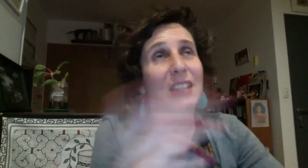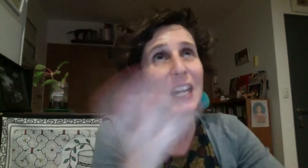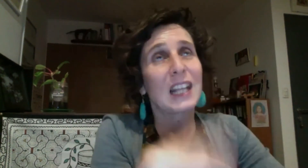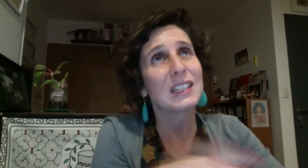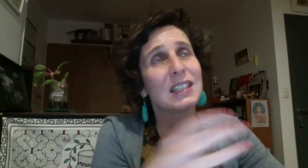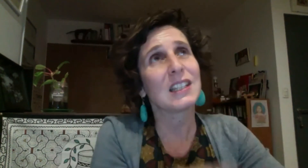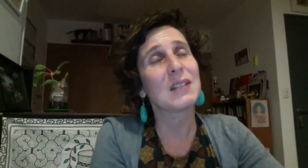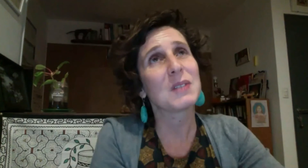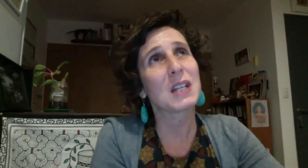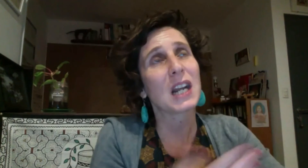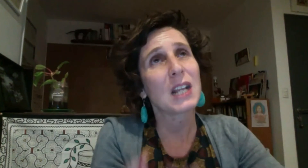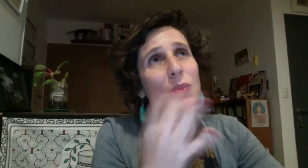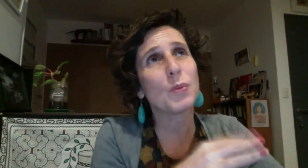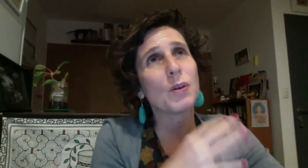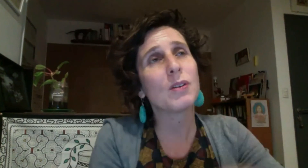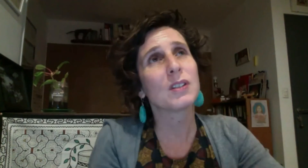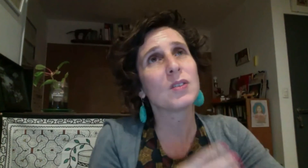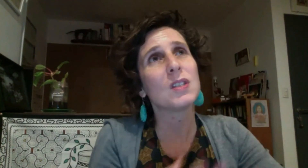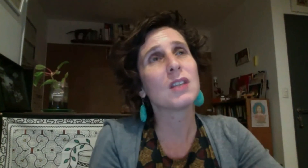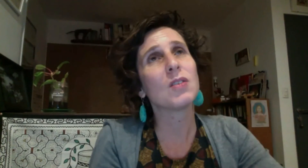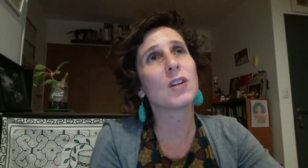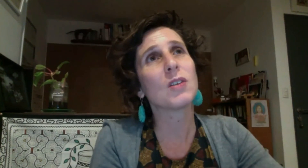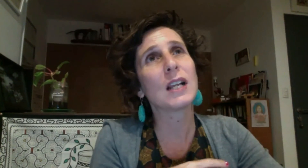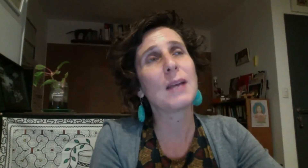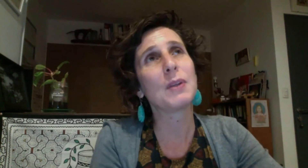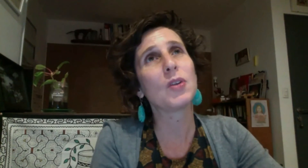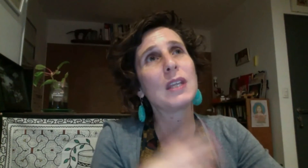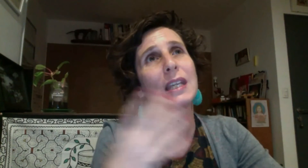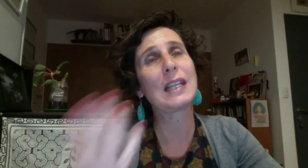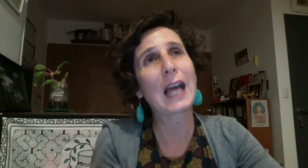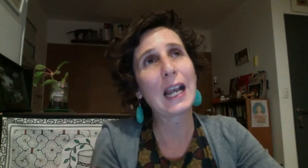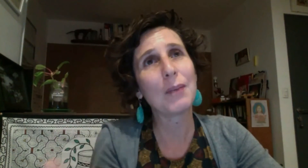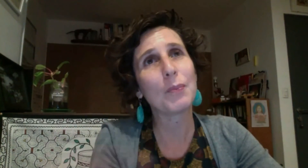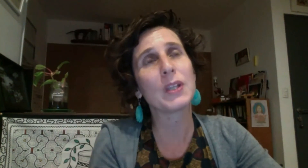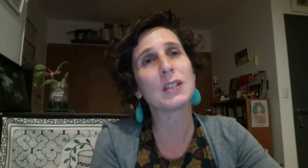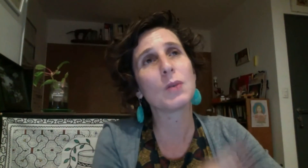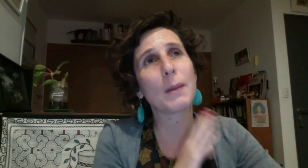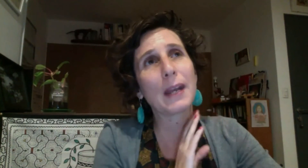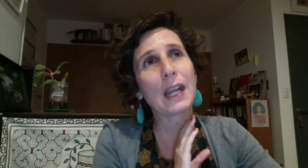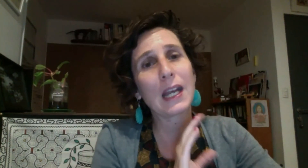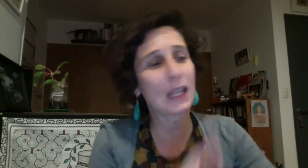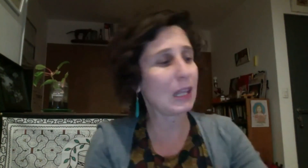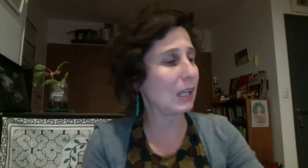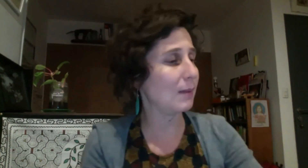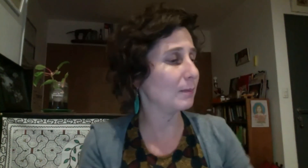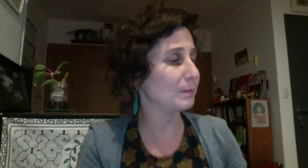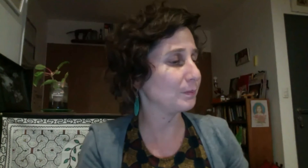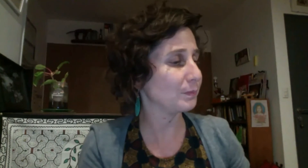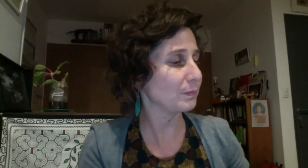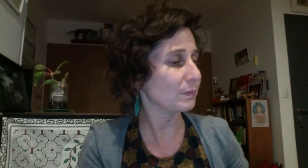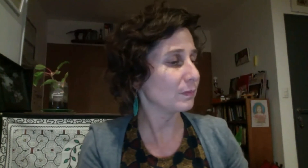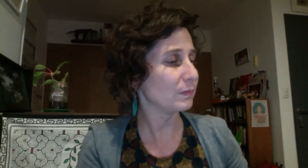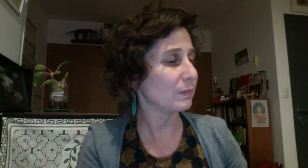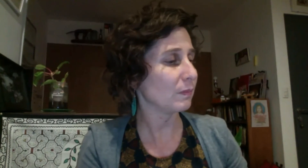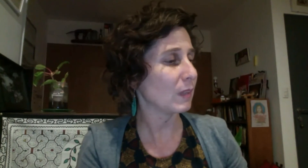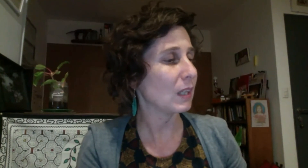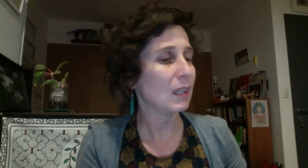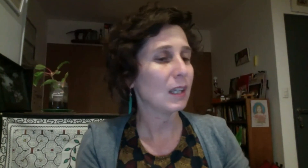si regreso un poco a lo que estoy diciendo, yo creo que el ámbito digital puede ser una manera